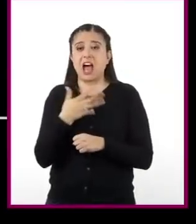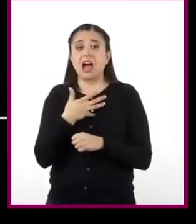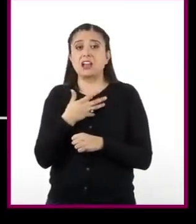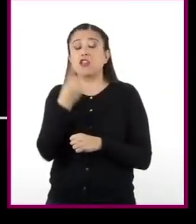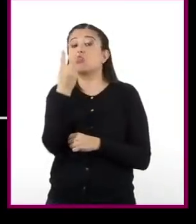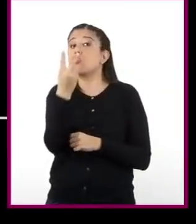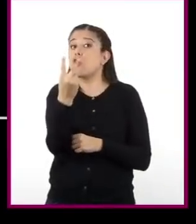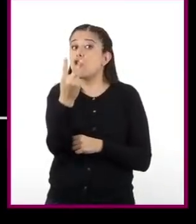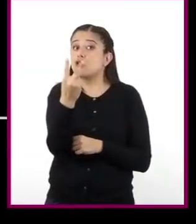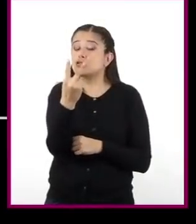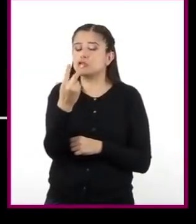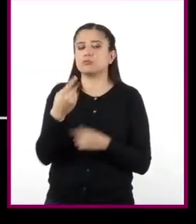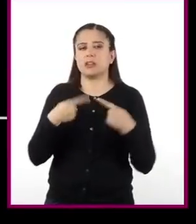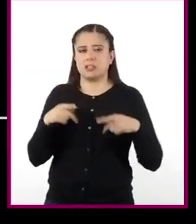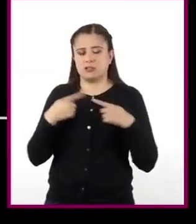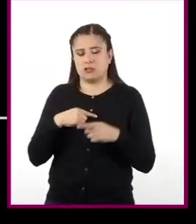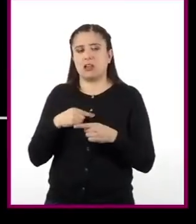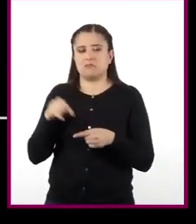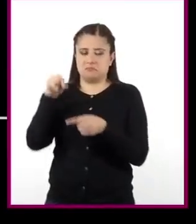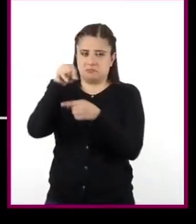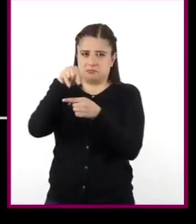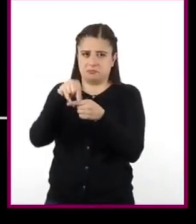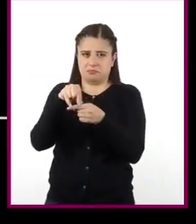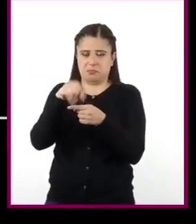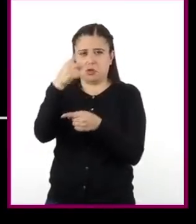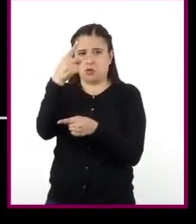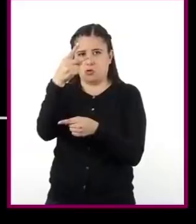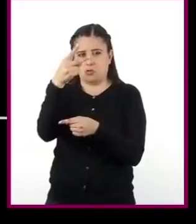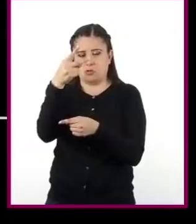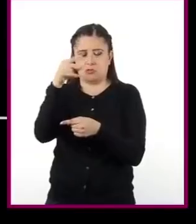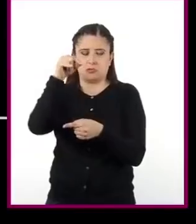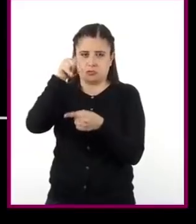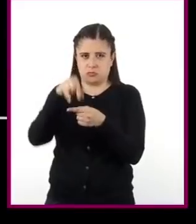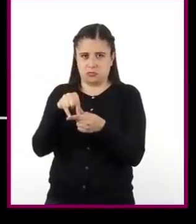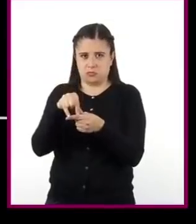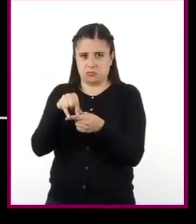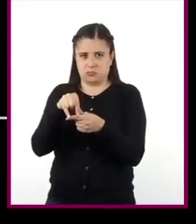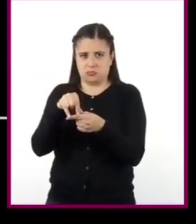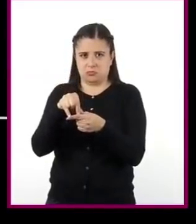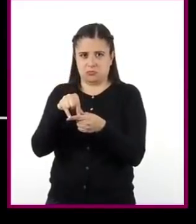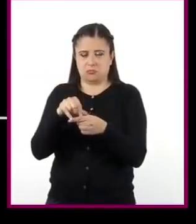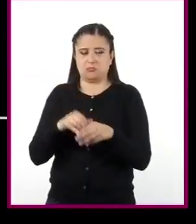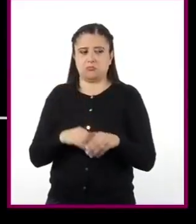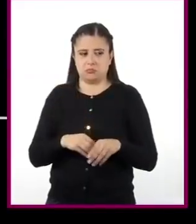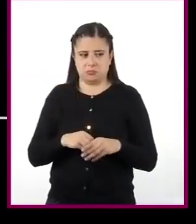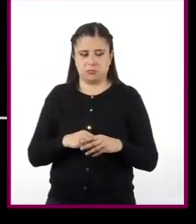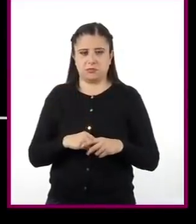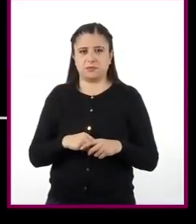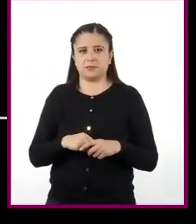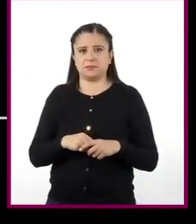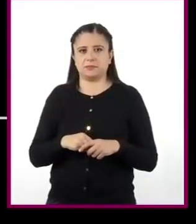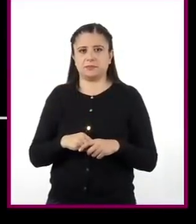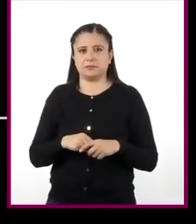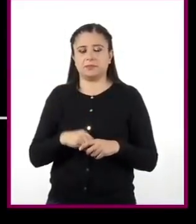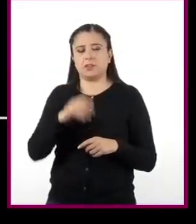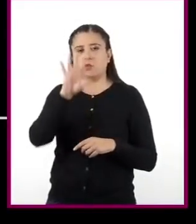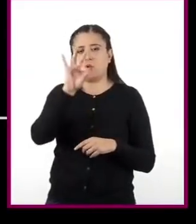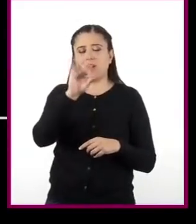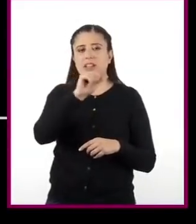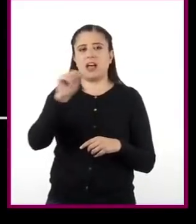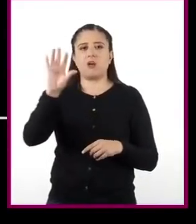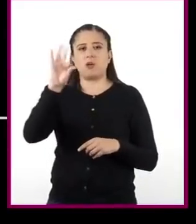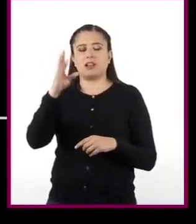tenemos 2. Muy bien, entonces tenemos solo 2. Okay, de 40